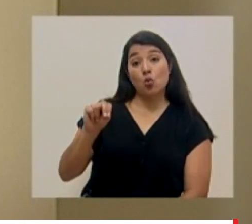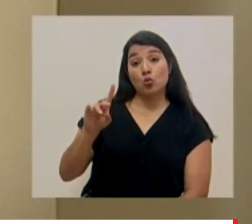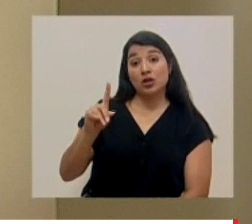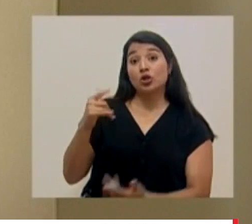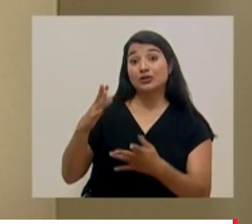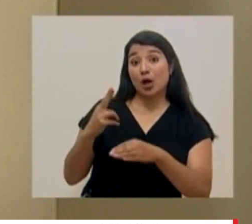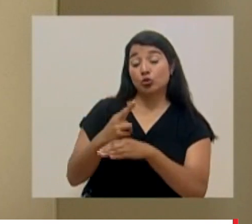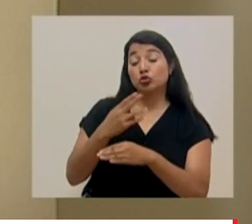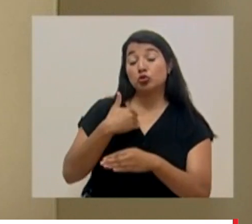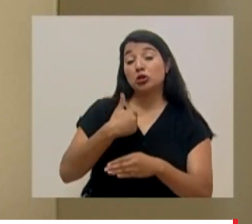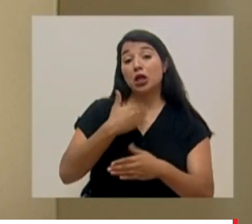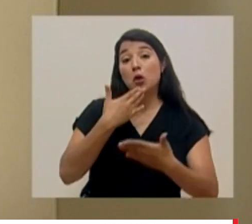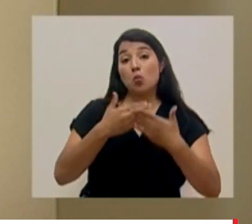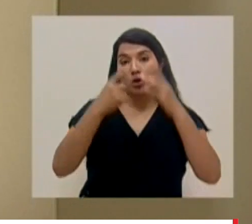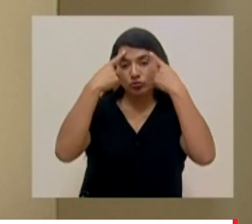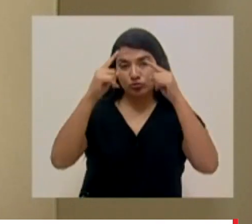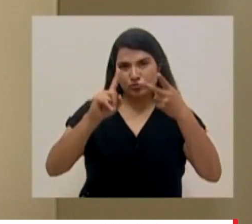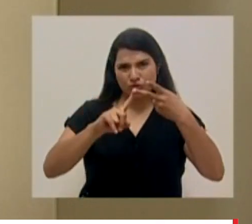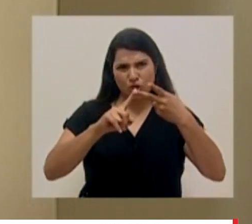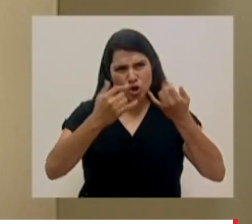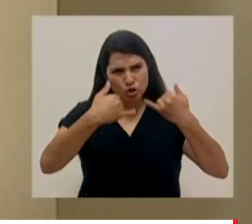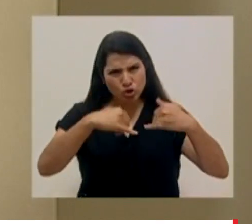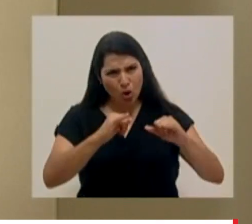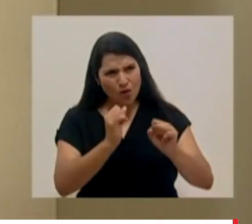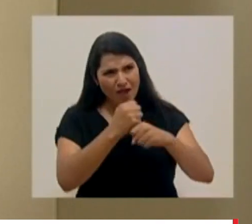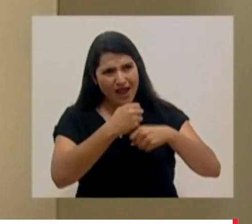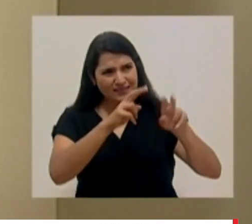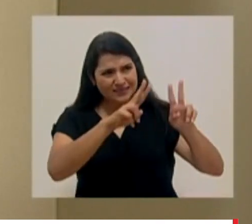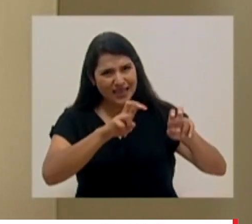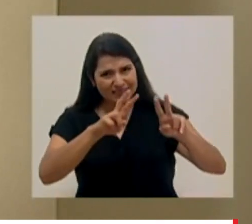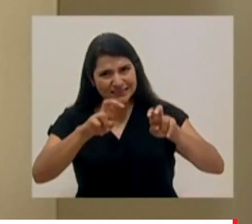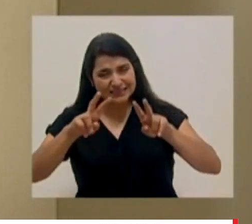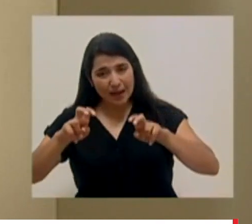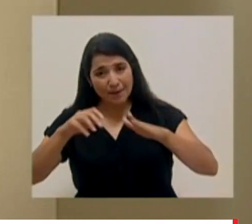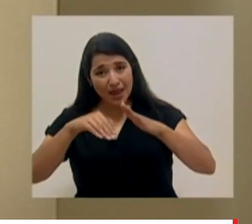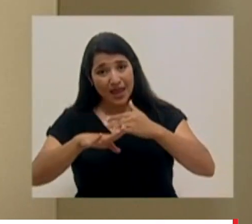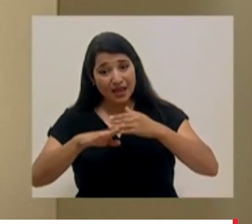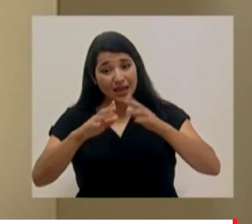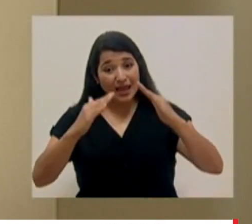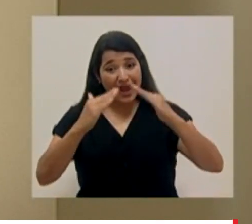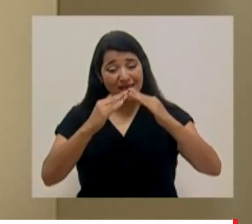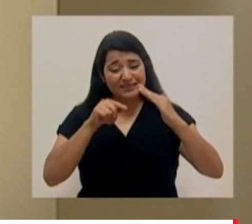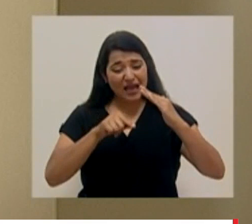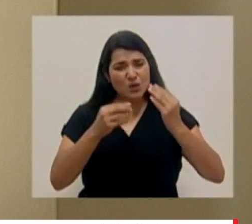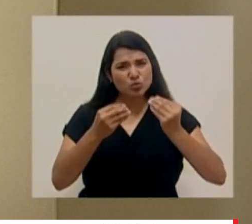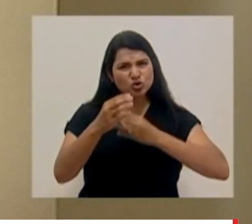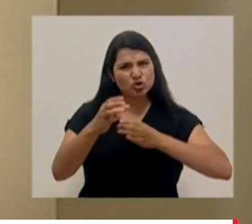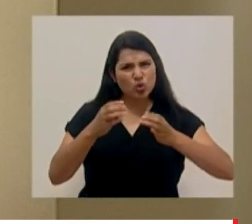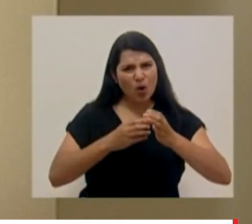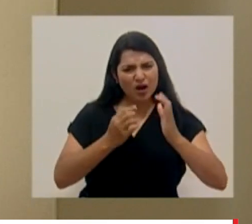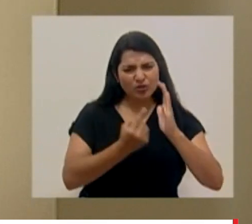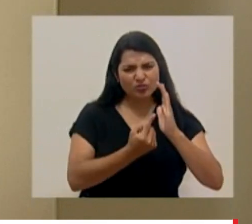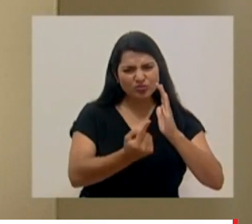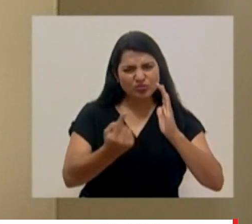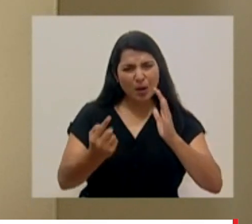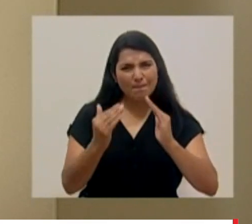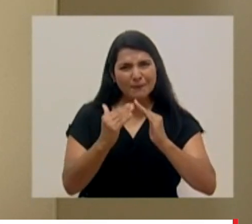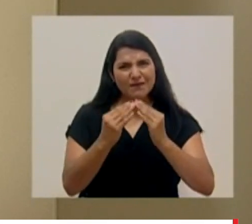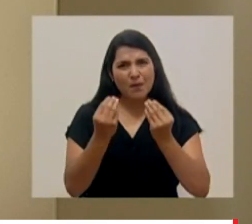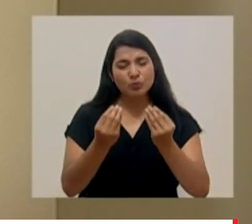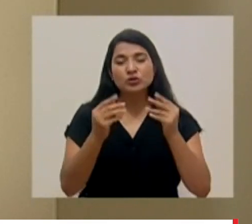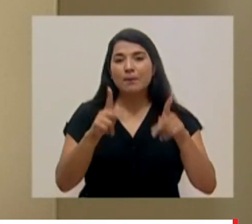realizando testeos en cuarterías, nos consulta Acontecer Herediano. Con respecto al uso de la dexametasona y